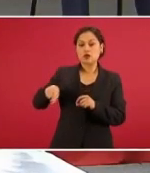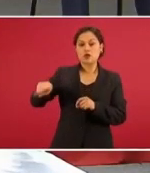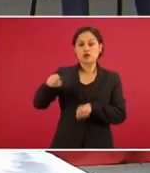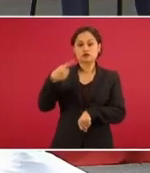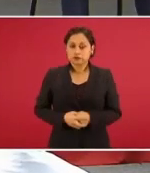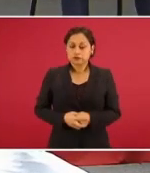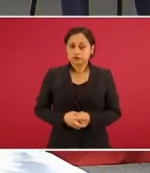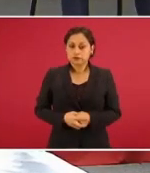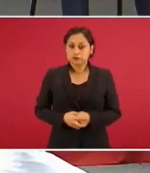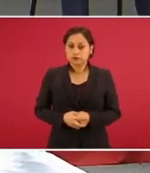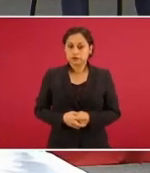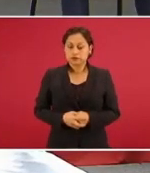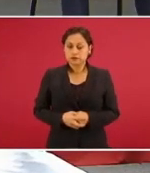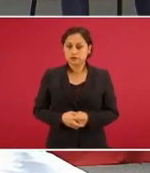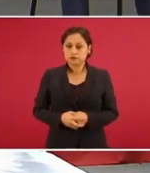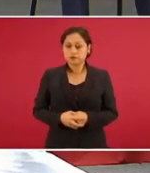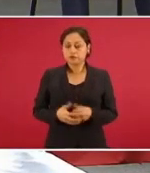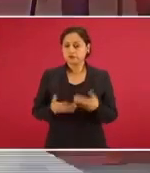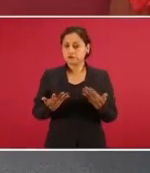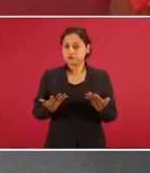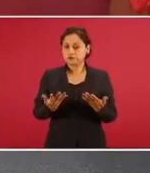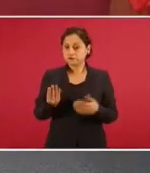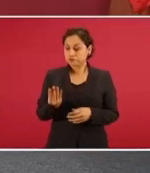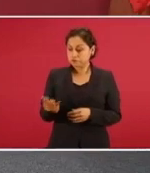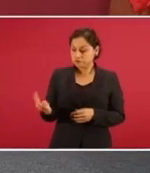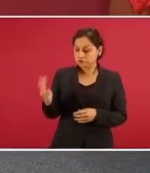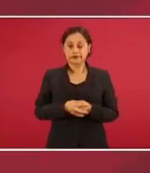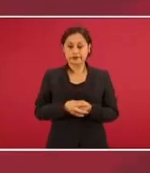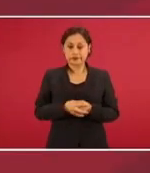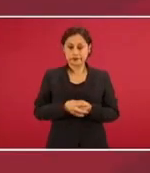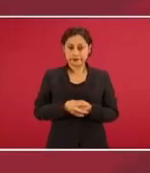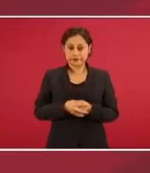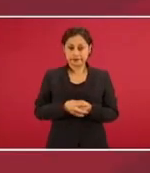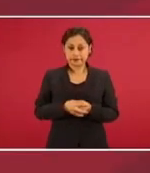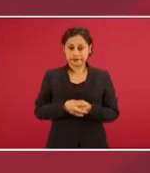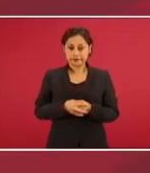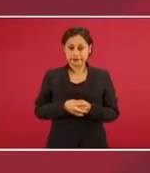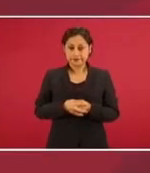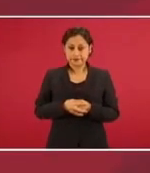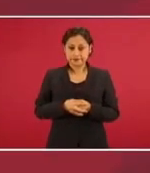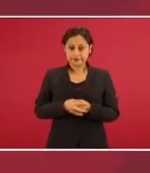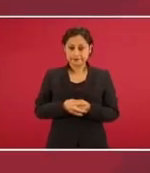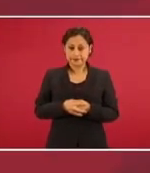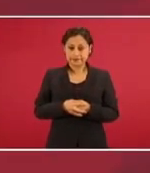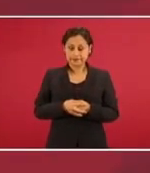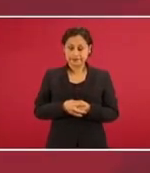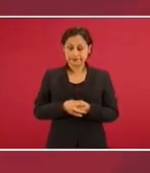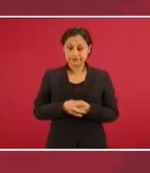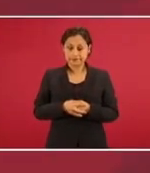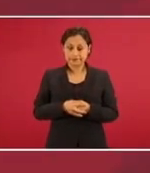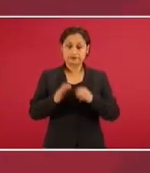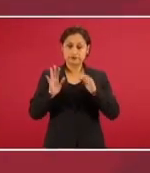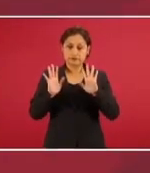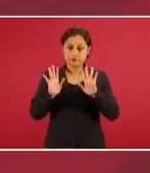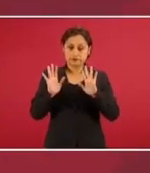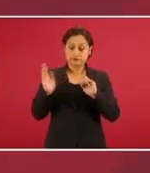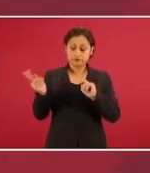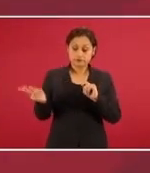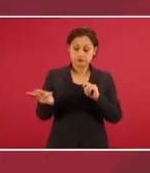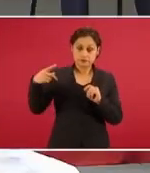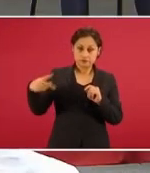de hipertensión entonces en esos casos esa voluntad veis